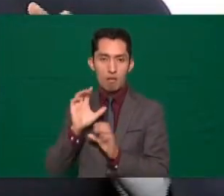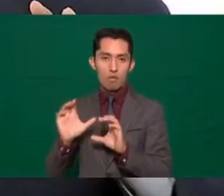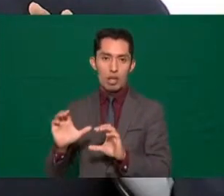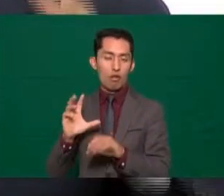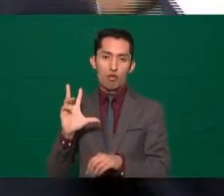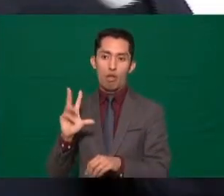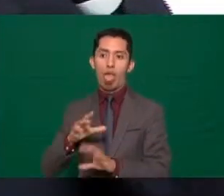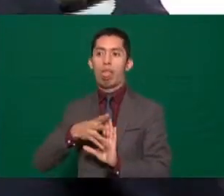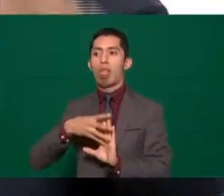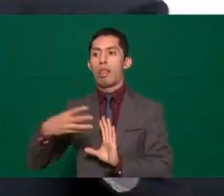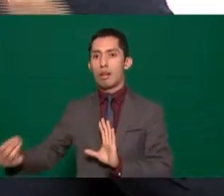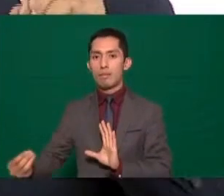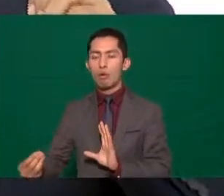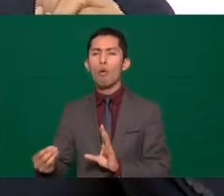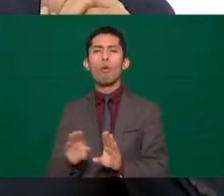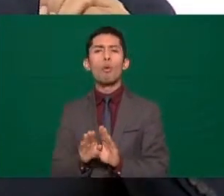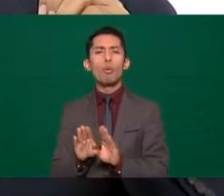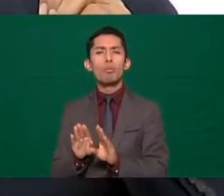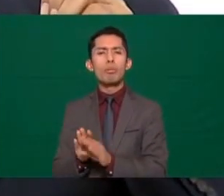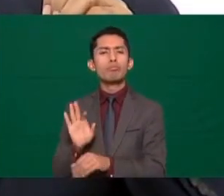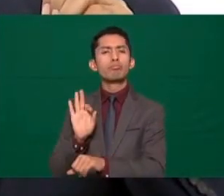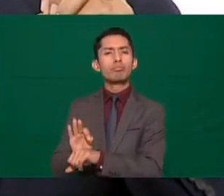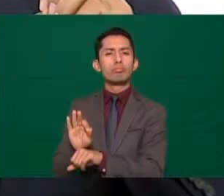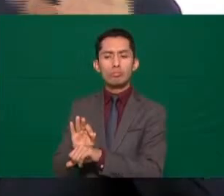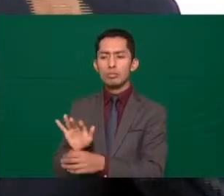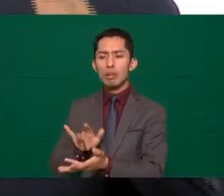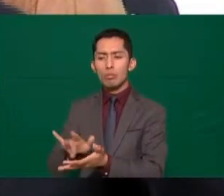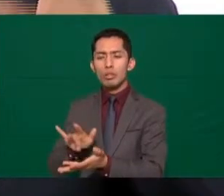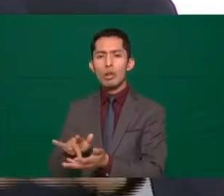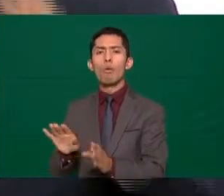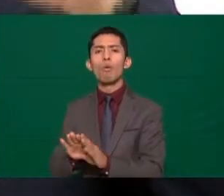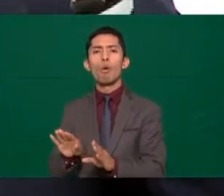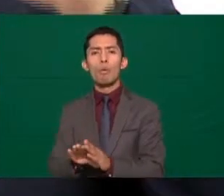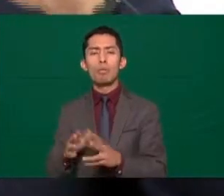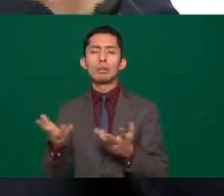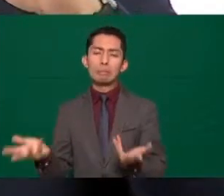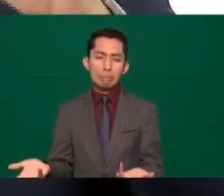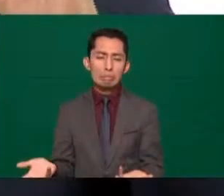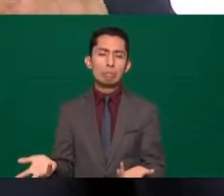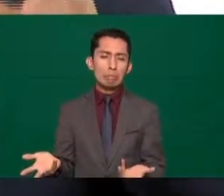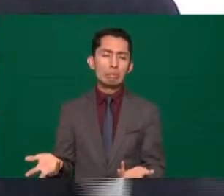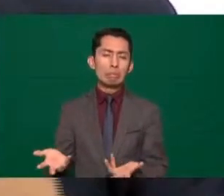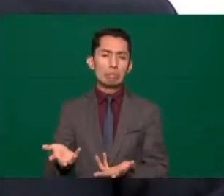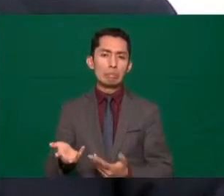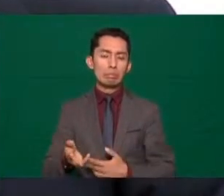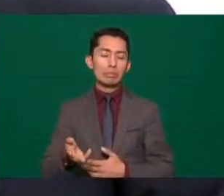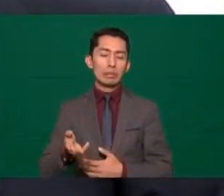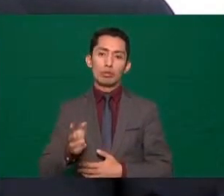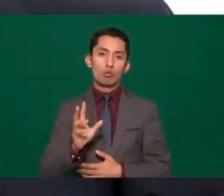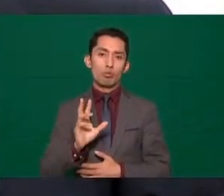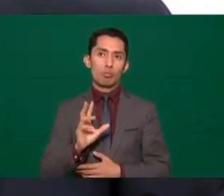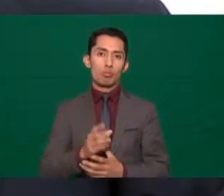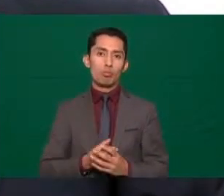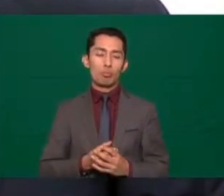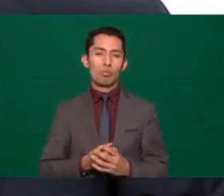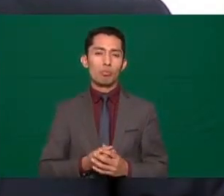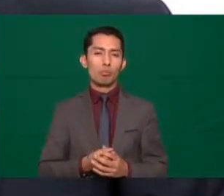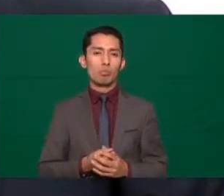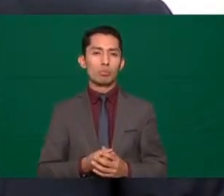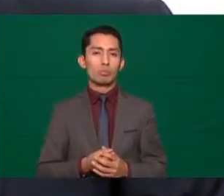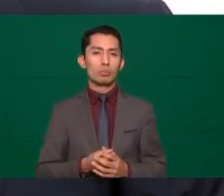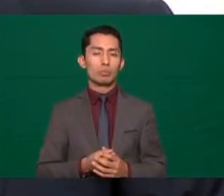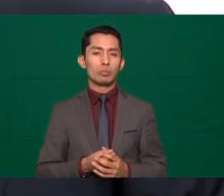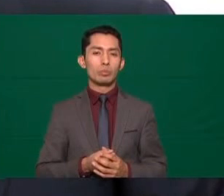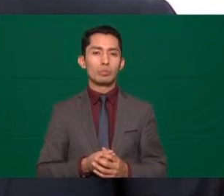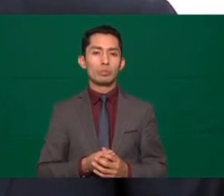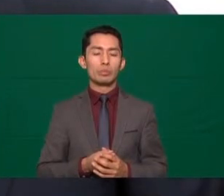que se les protegió. No sucedió lo que desgraciadamente tuvieron que